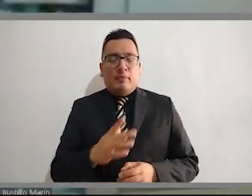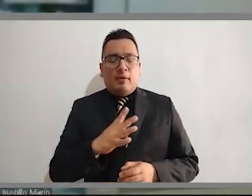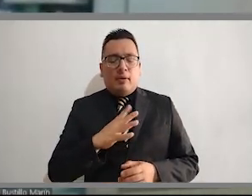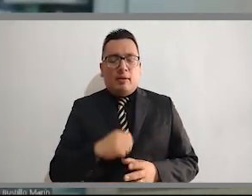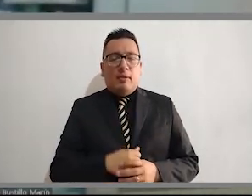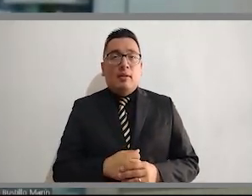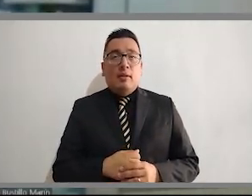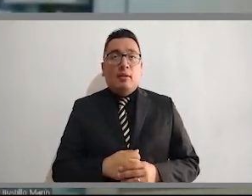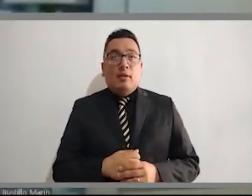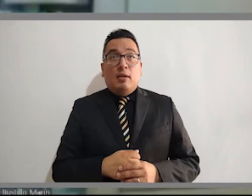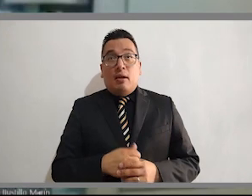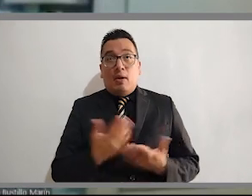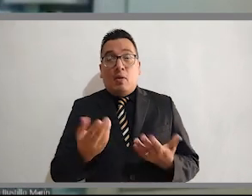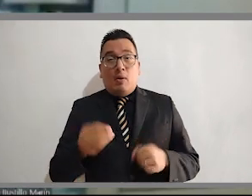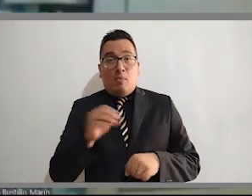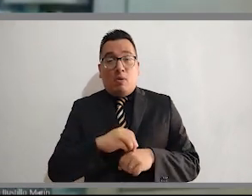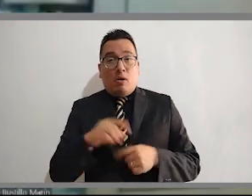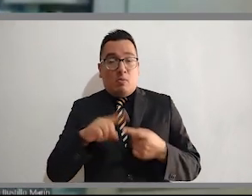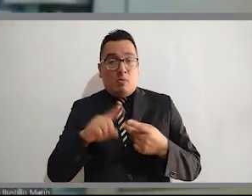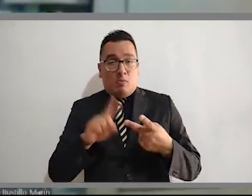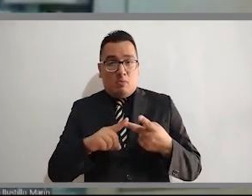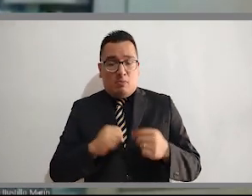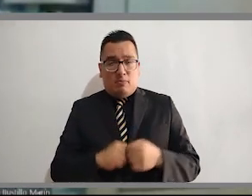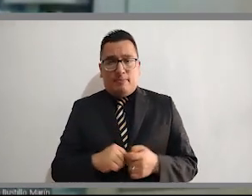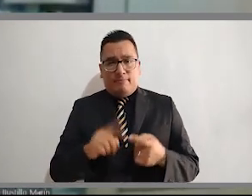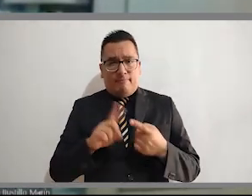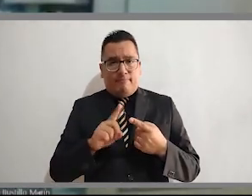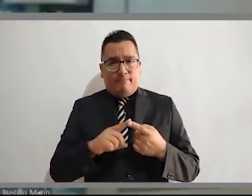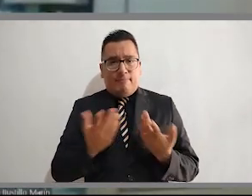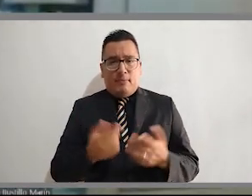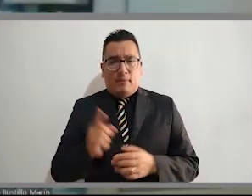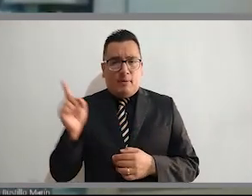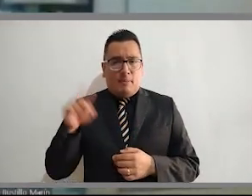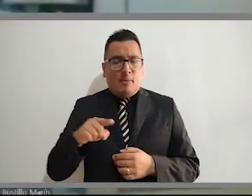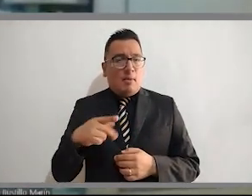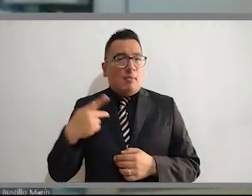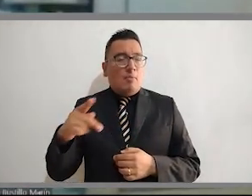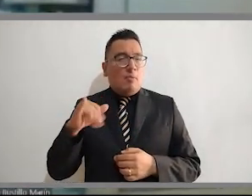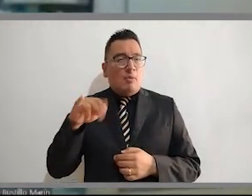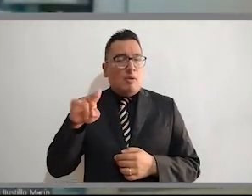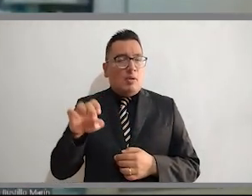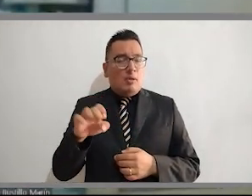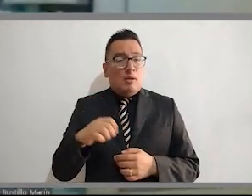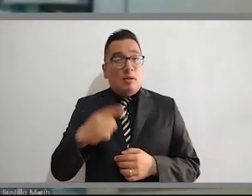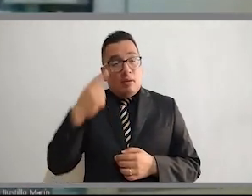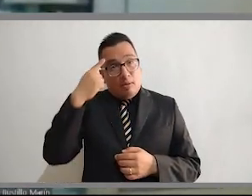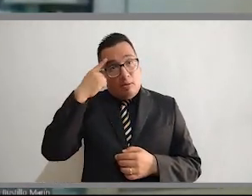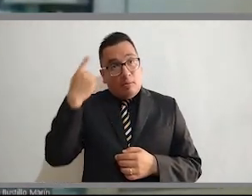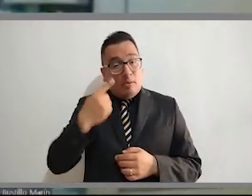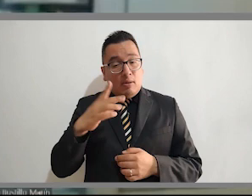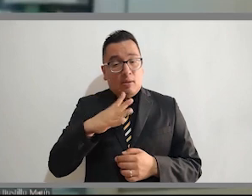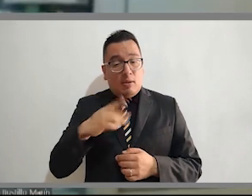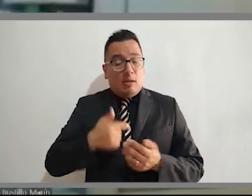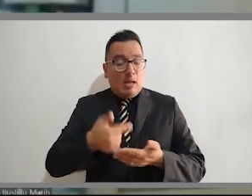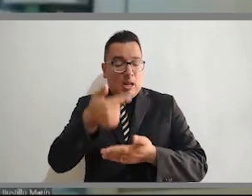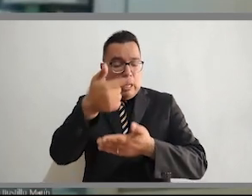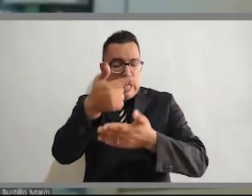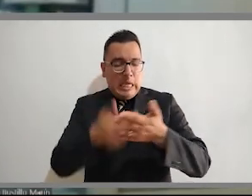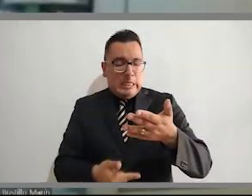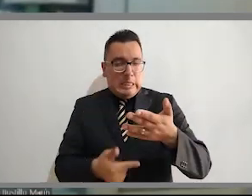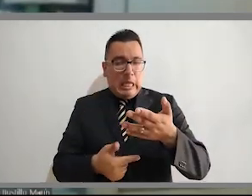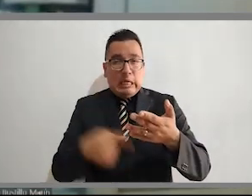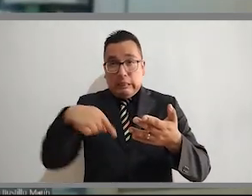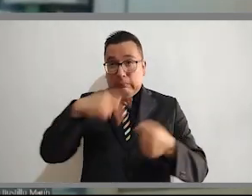surgen dos cosas importantísimas. Una, se ordena al Instituto Nacional Electoral crear la